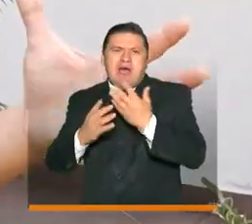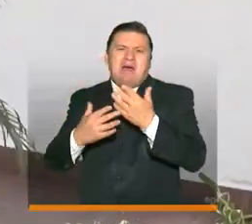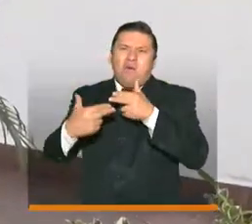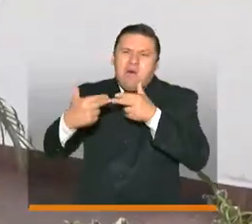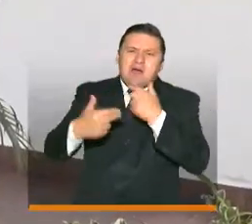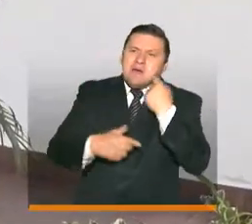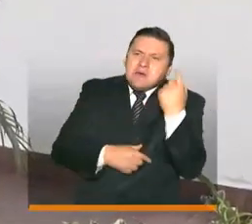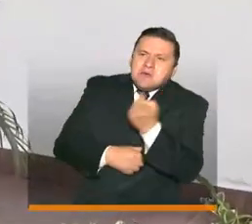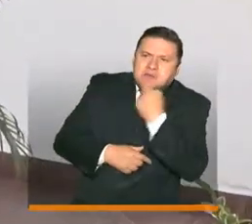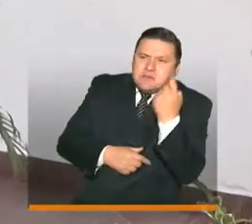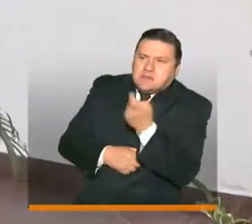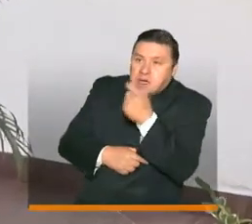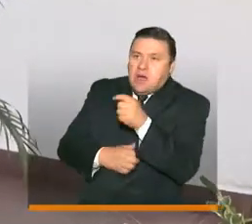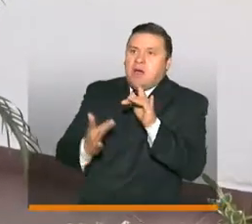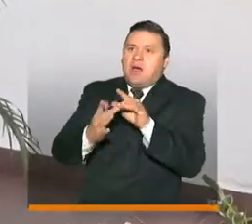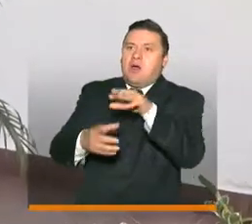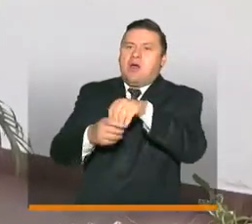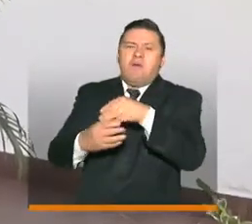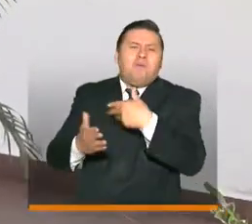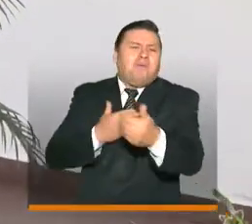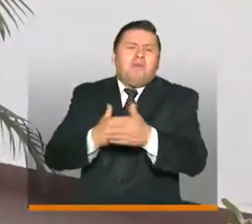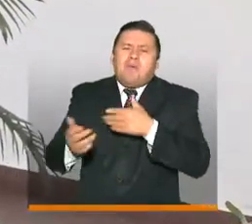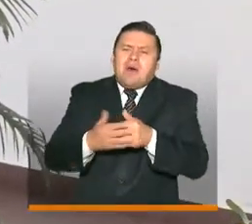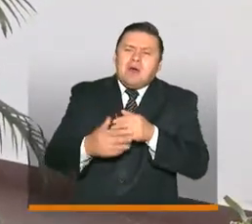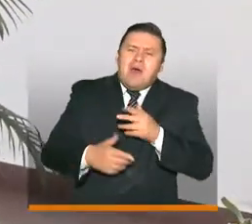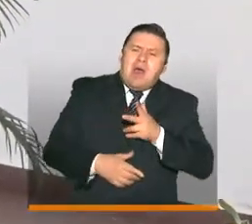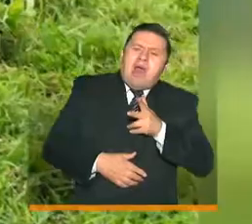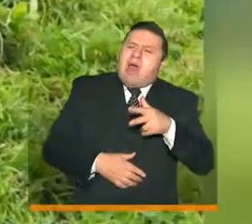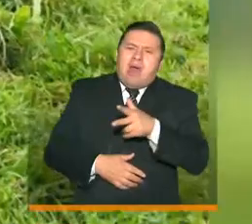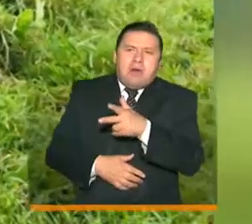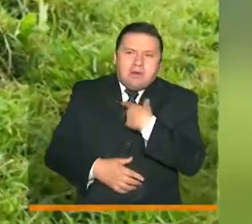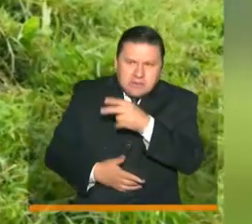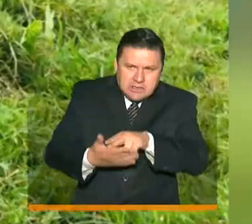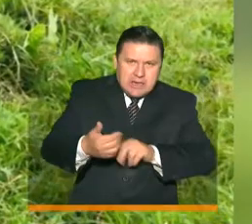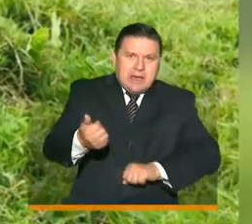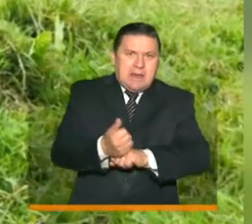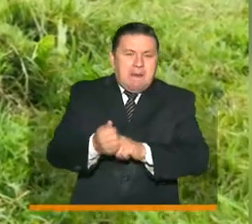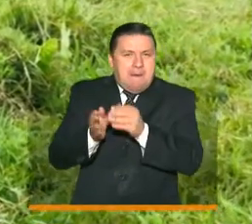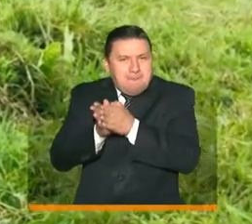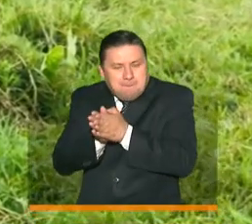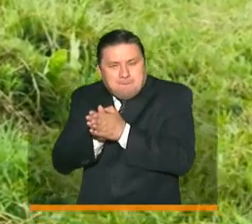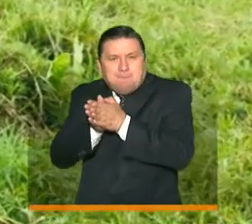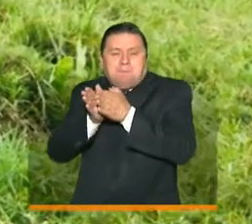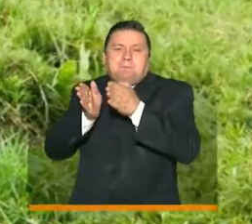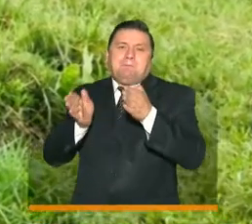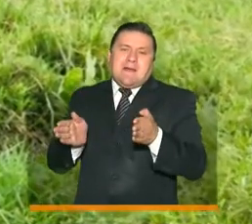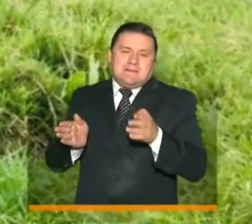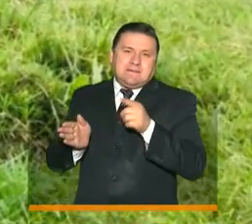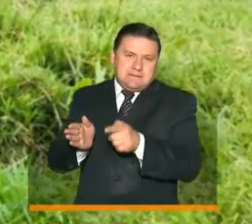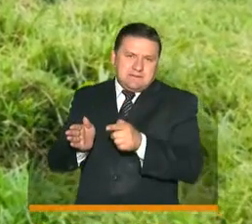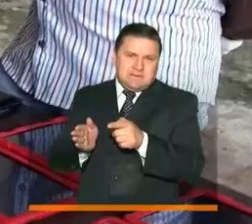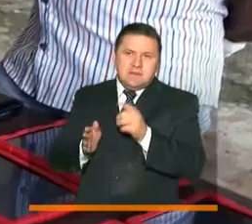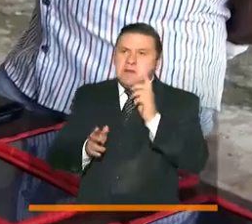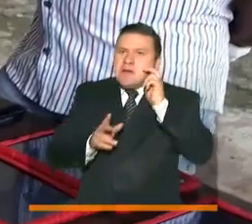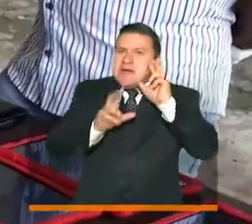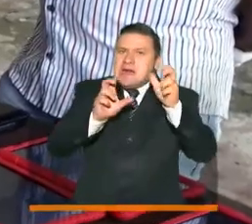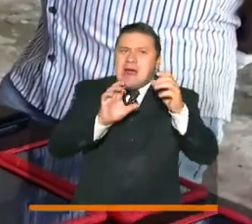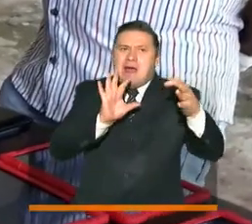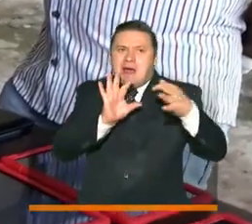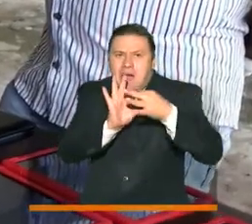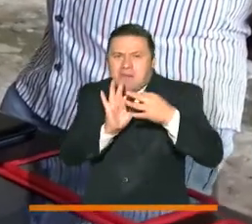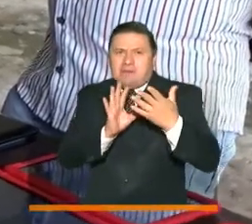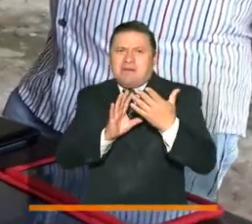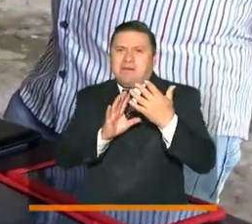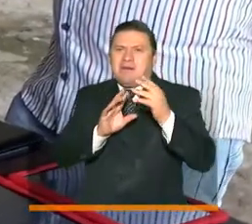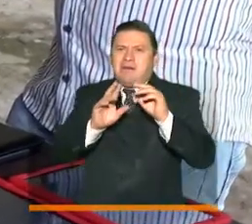que tengan todo el contenido en sus hogares. Por ello, estamos apoyando la ampliación de la cobertura de los radios y de los sistemas